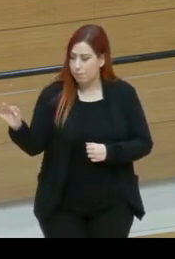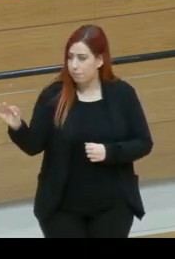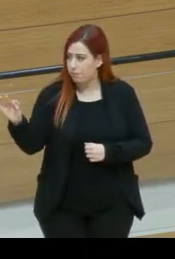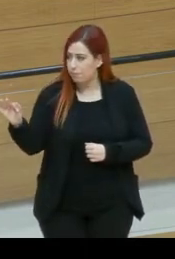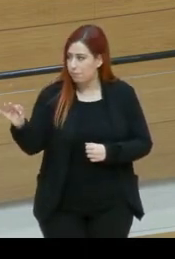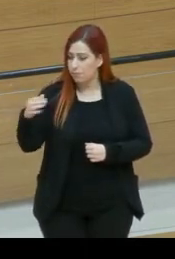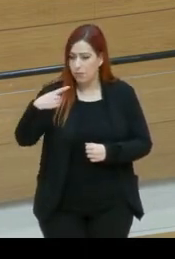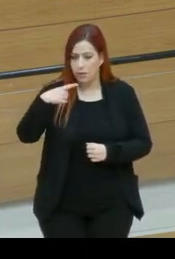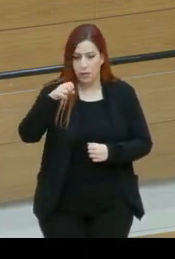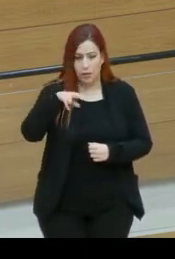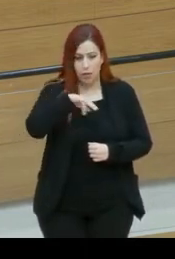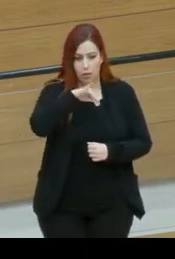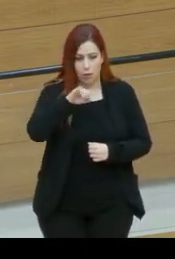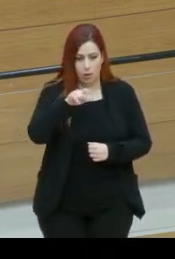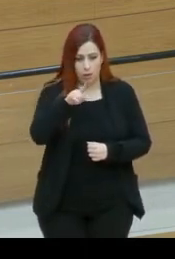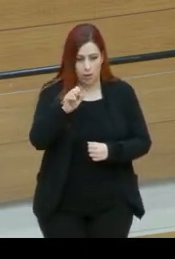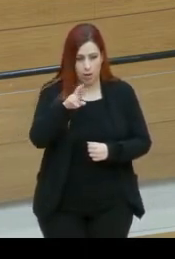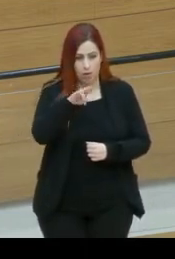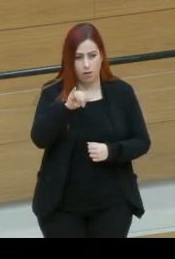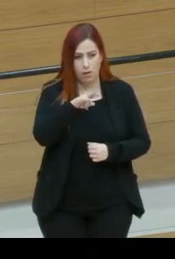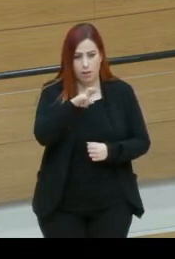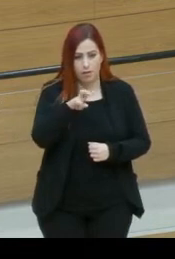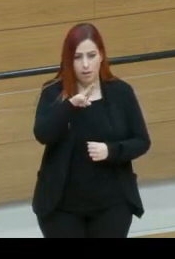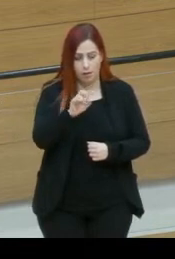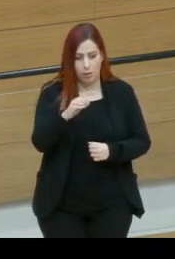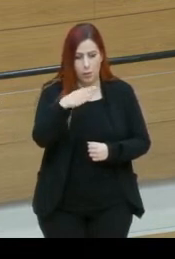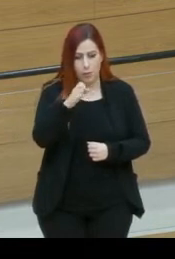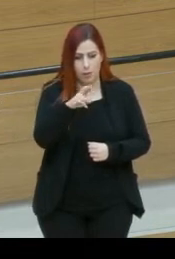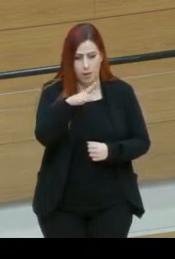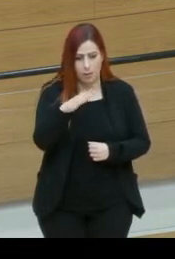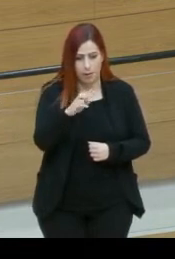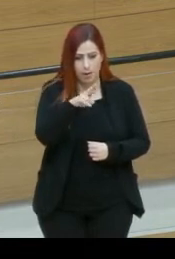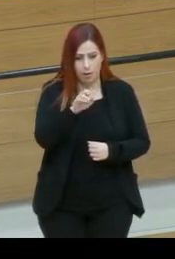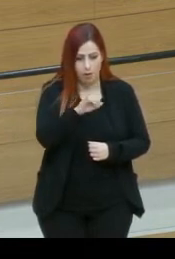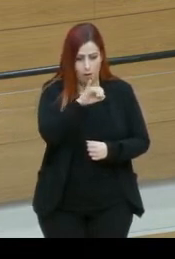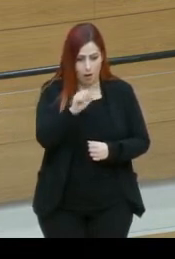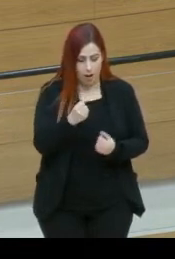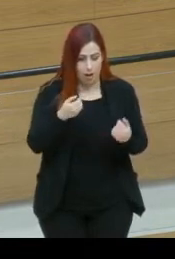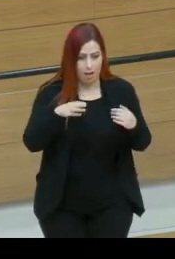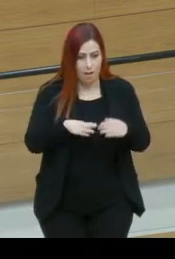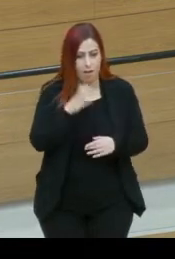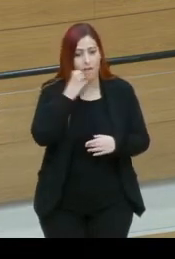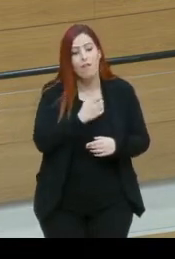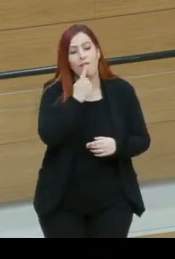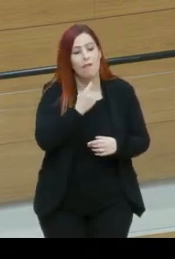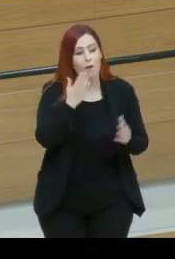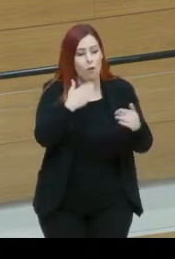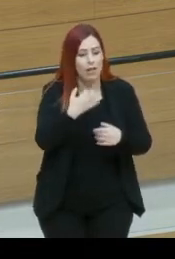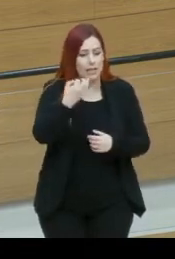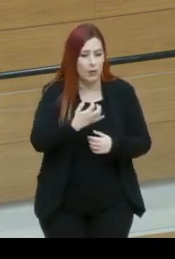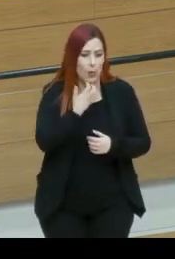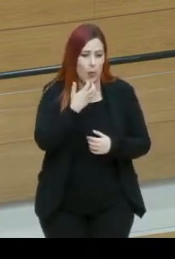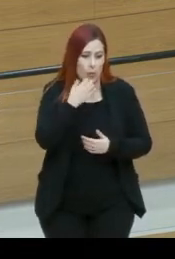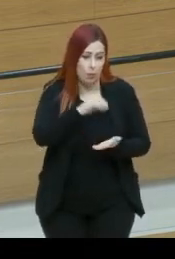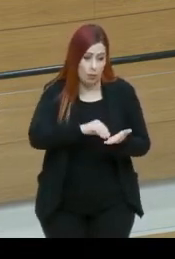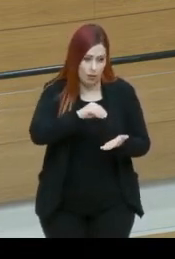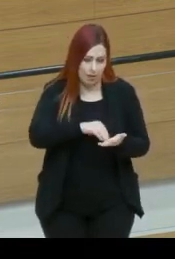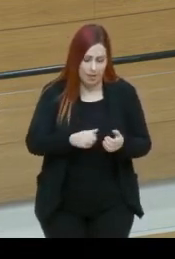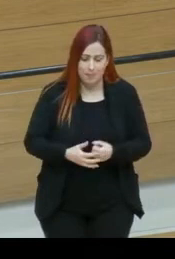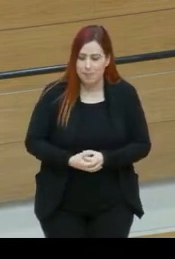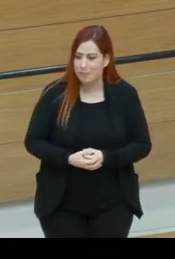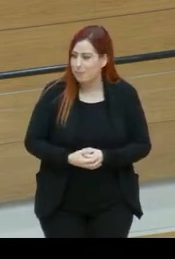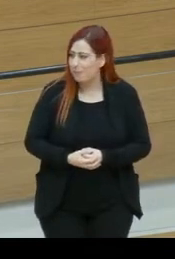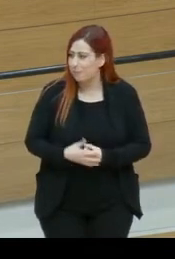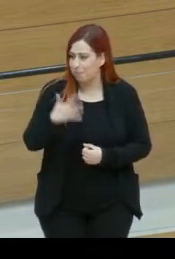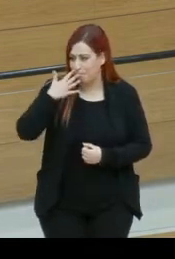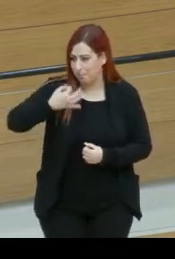a Gonzalo Rivero Barbarroja, aunque no tiene la barba roja. Te habrán hecho la broma esa muchas veces, ¿verdad? La verdad